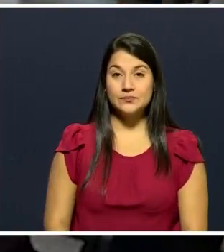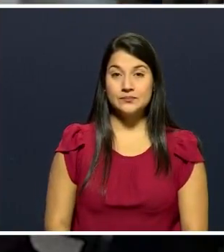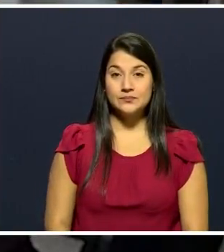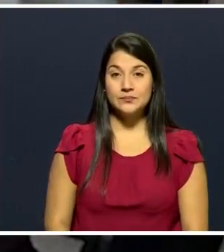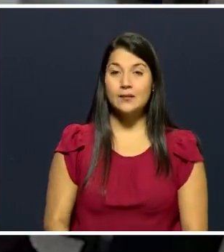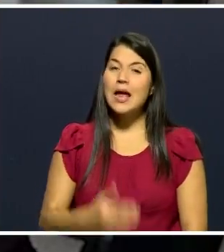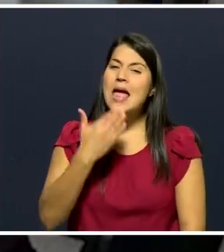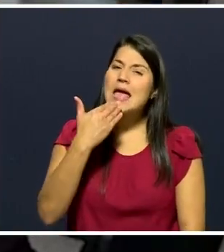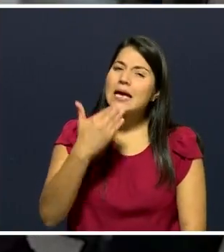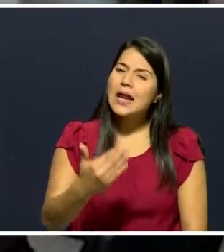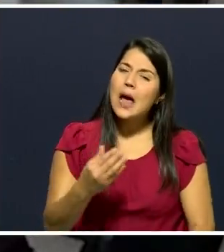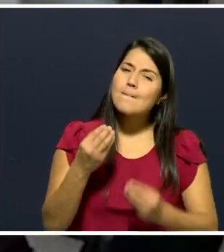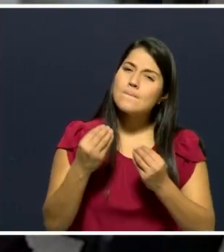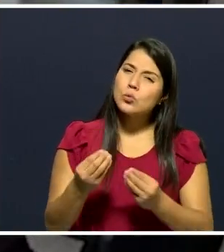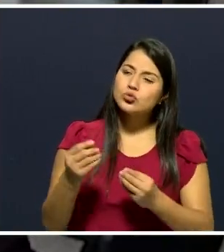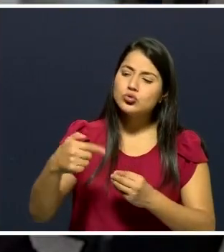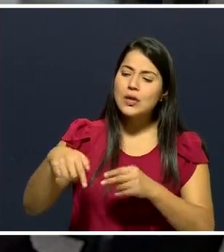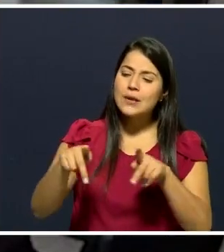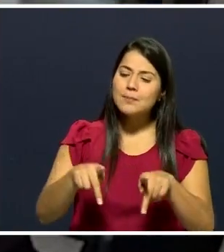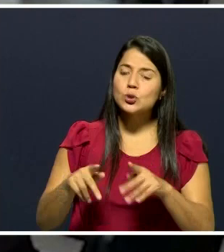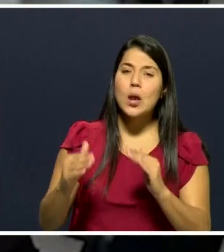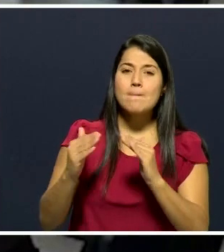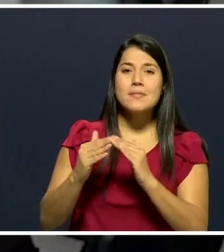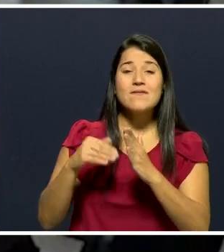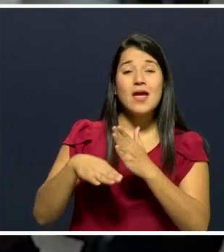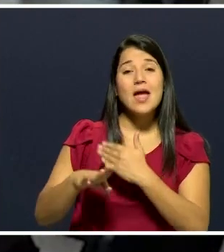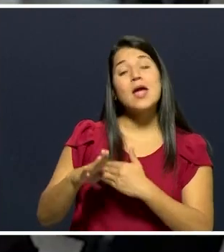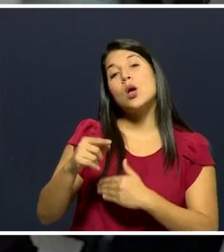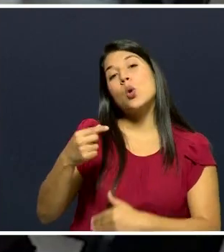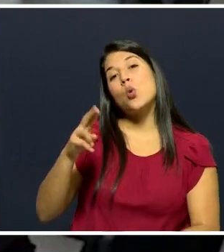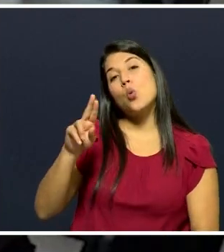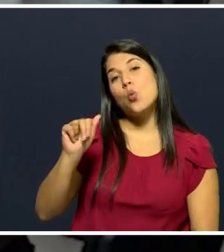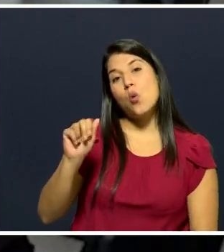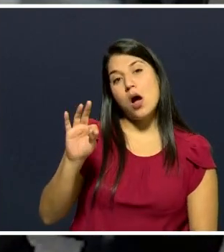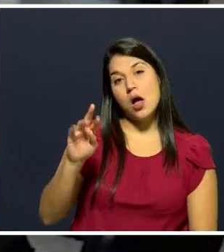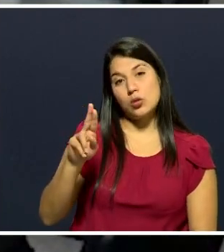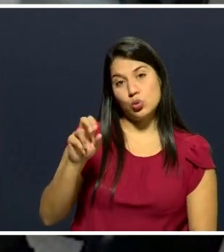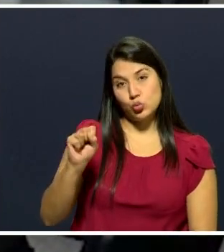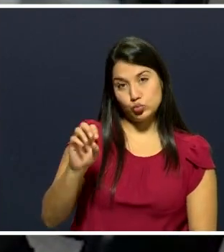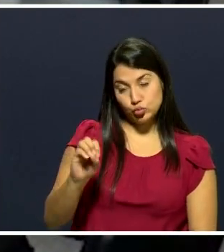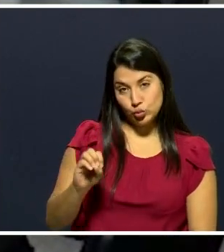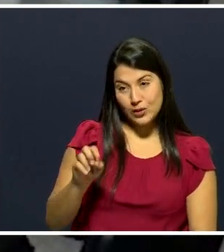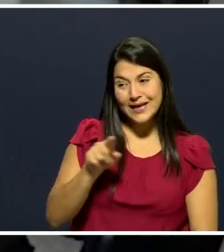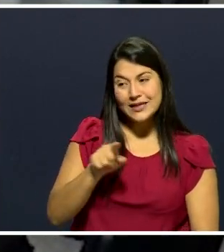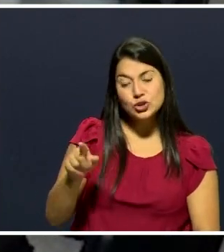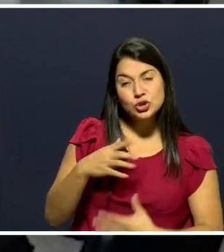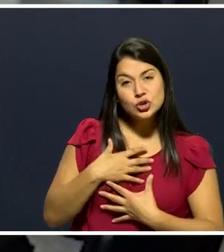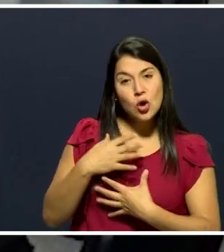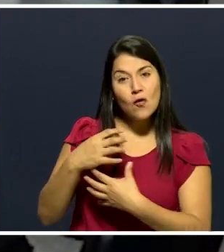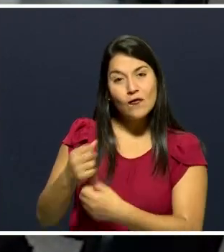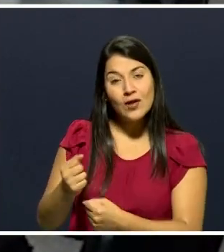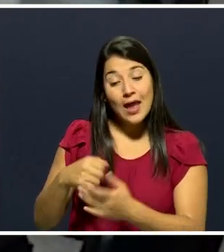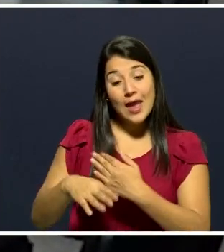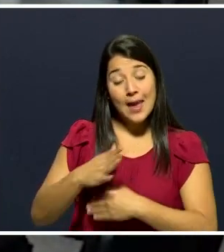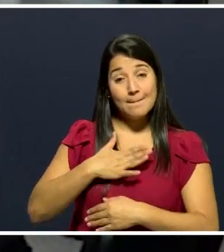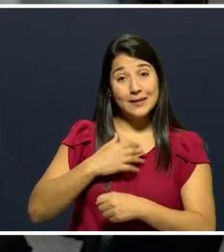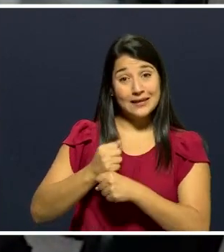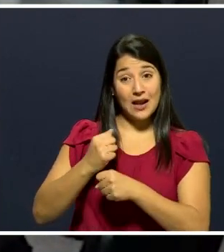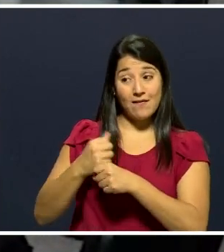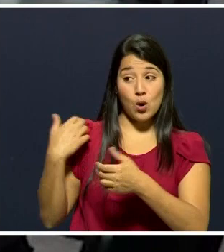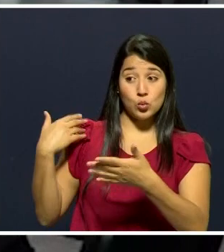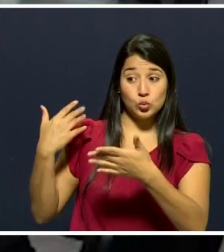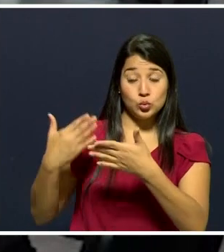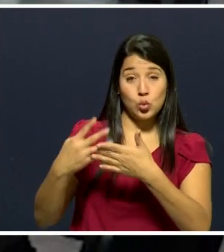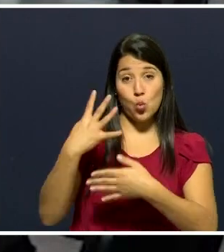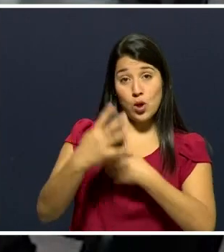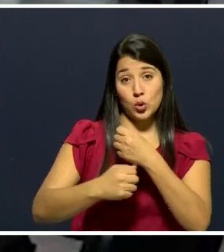Le agradezco mucho al pueblo de Guatús, el cual ha confiado en la labor que hemos ejecutado en estos 4 años, pero también